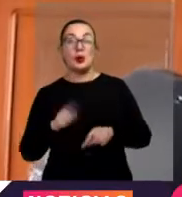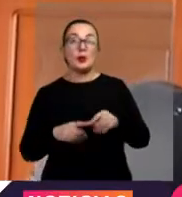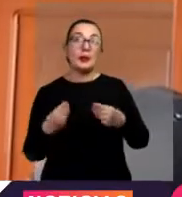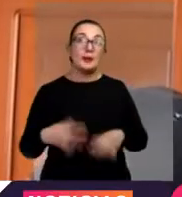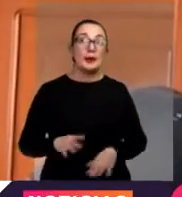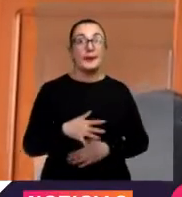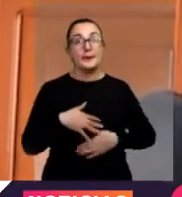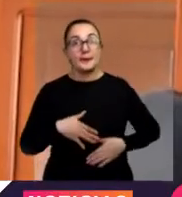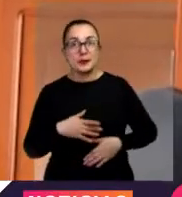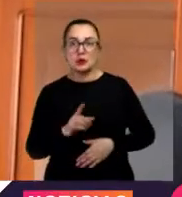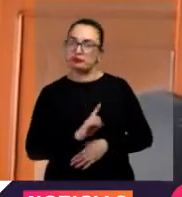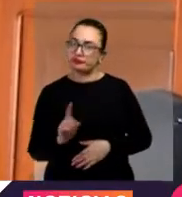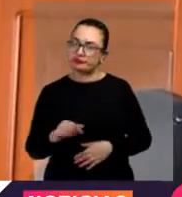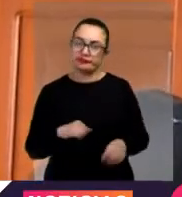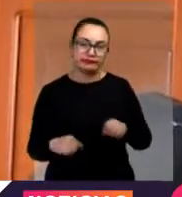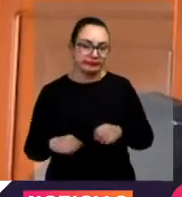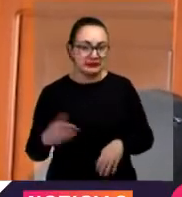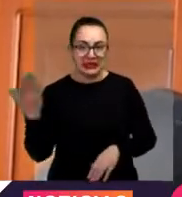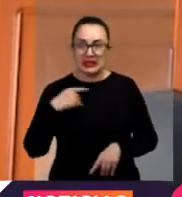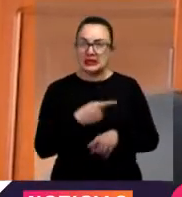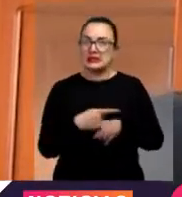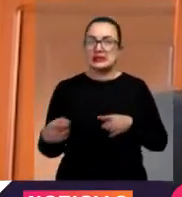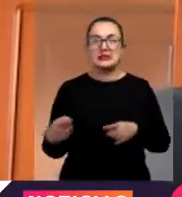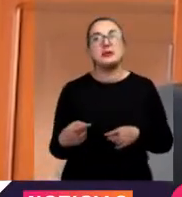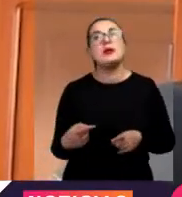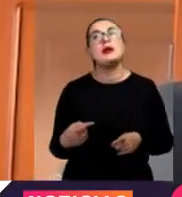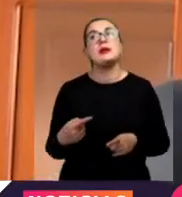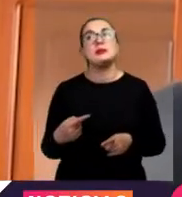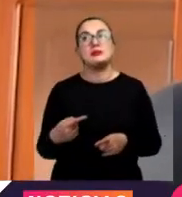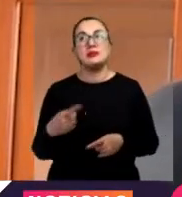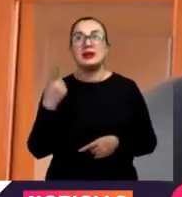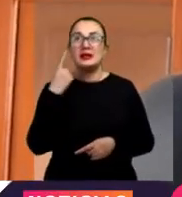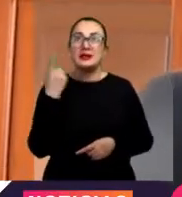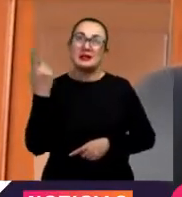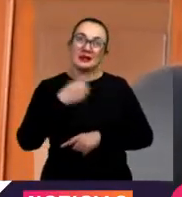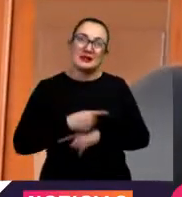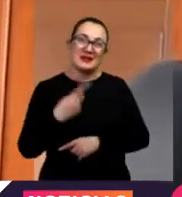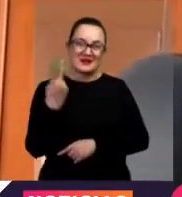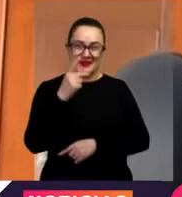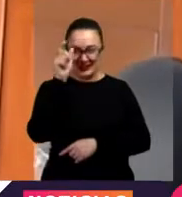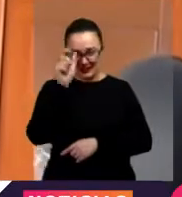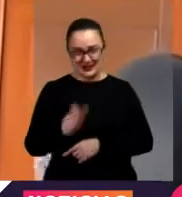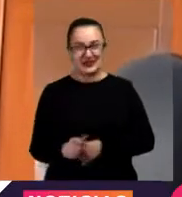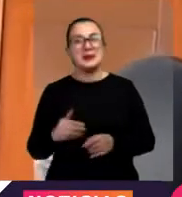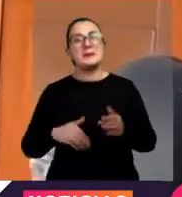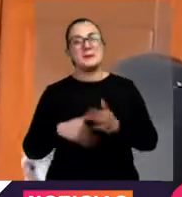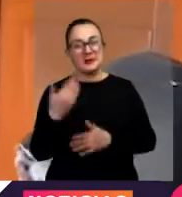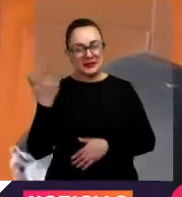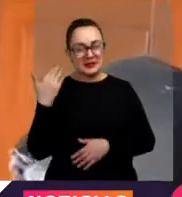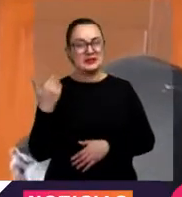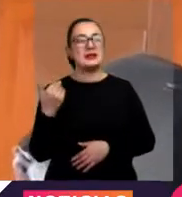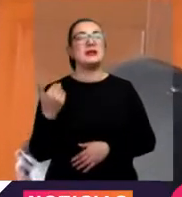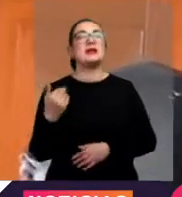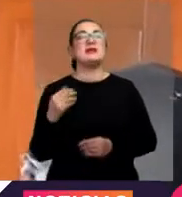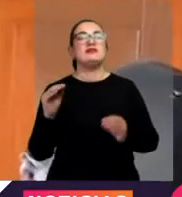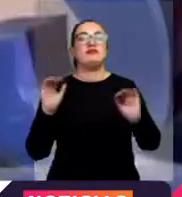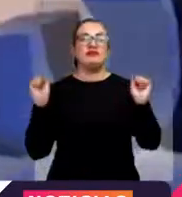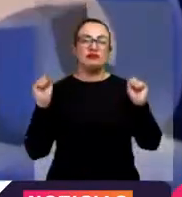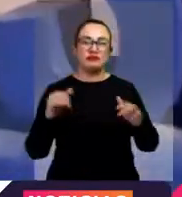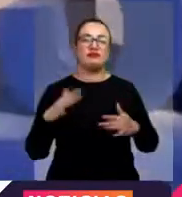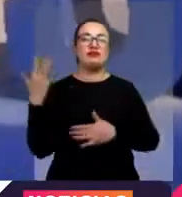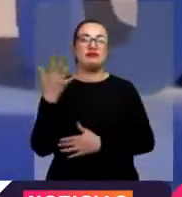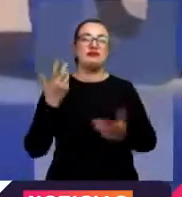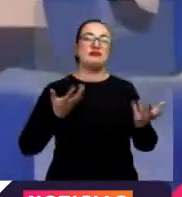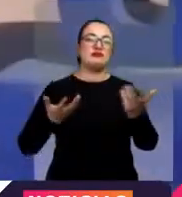Desde la semana pasada, los días viernes ya hemos estado, haciendo funciones itinerantes.